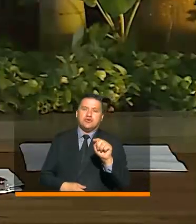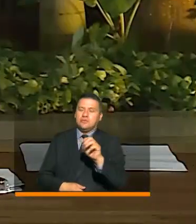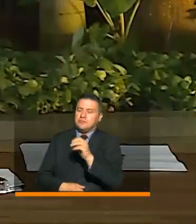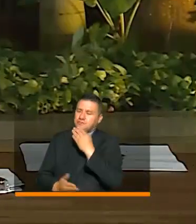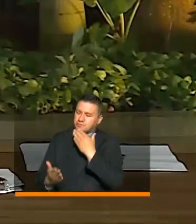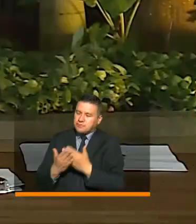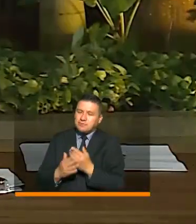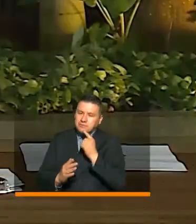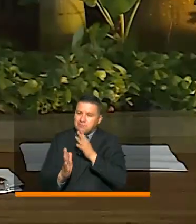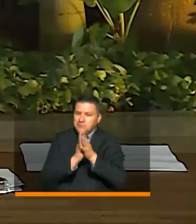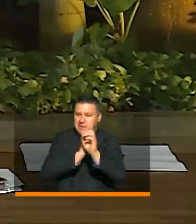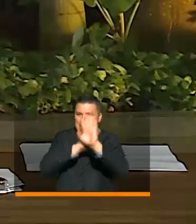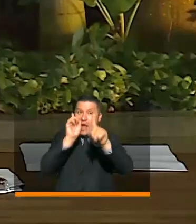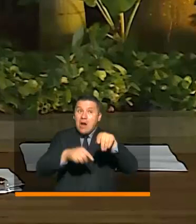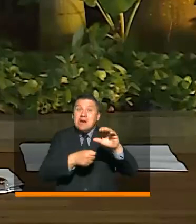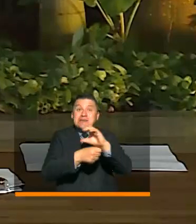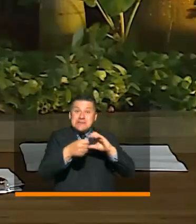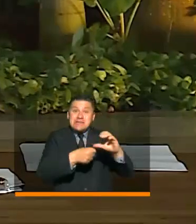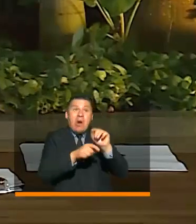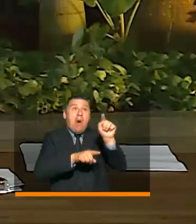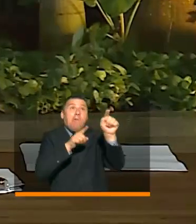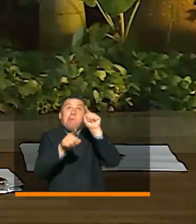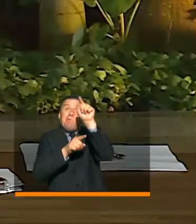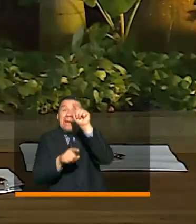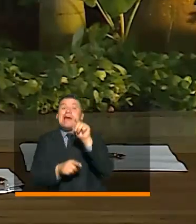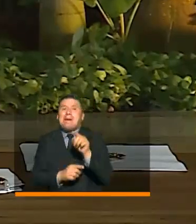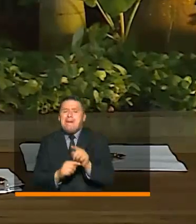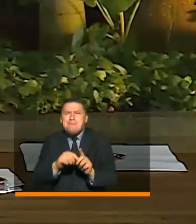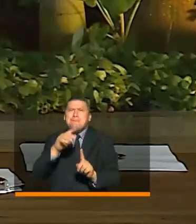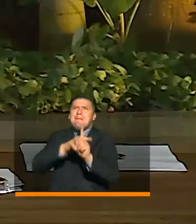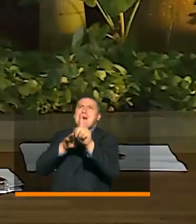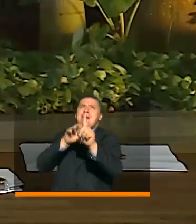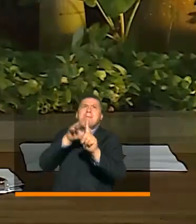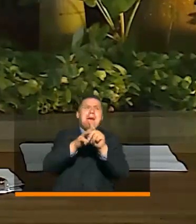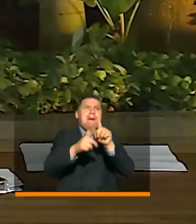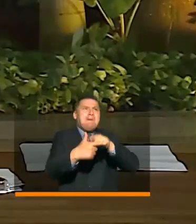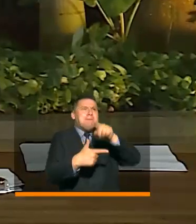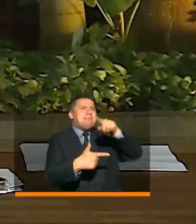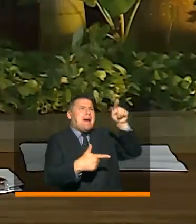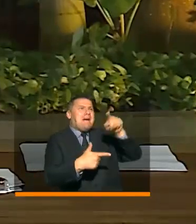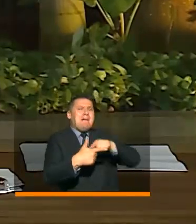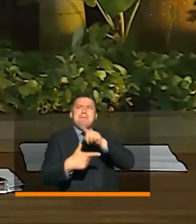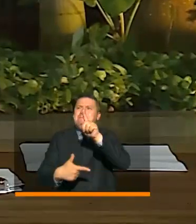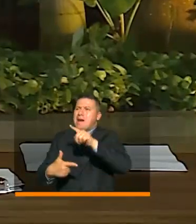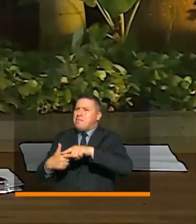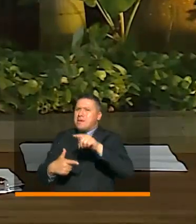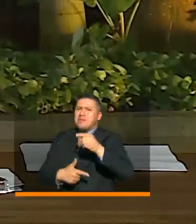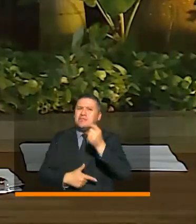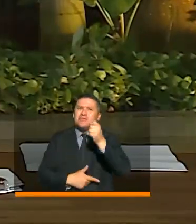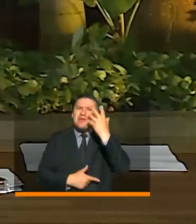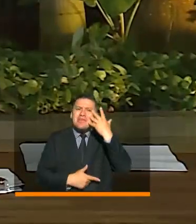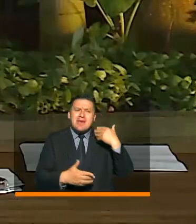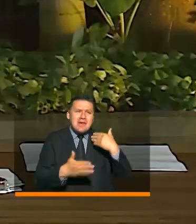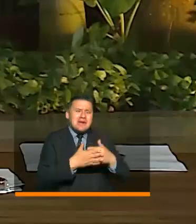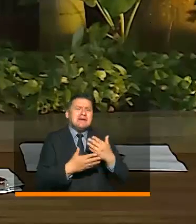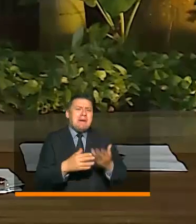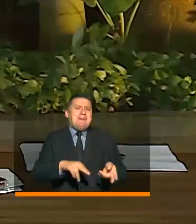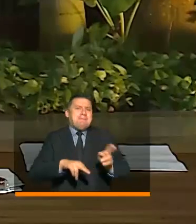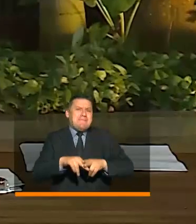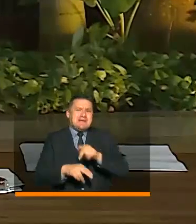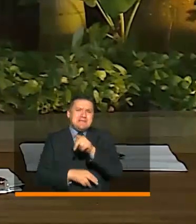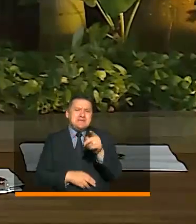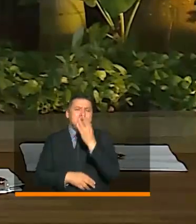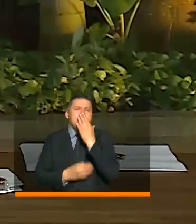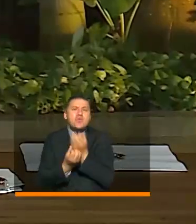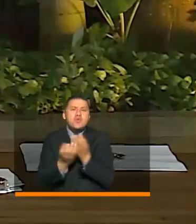son claros. Tenemos algunas ciudades del país donde se han presentado también un aumento acelerado de casos en los últimos días, también un aumento